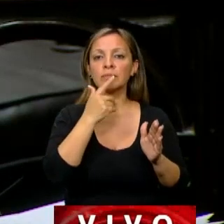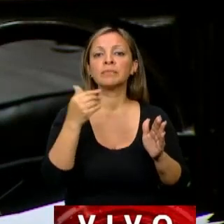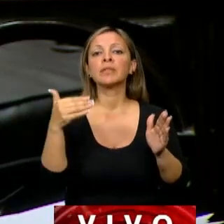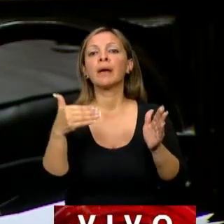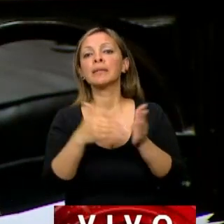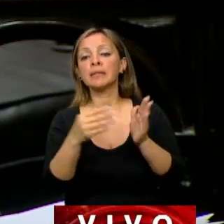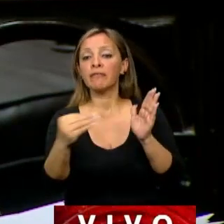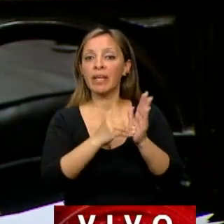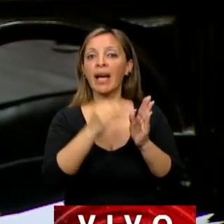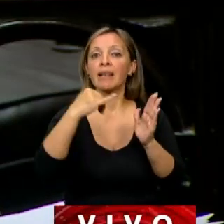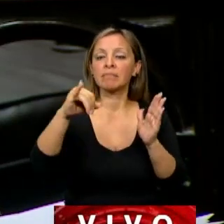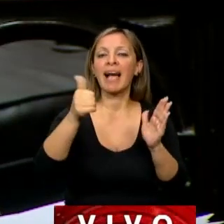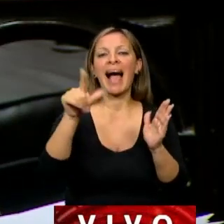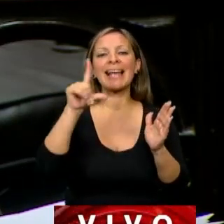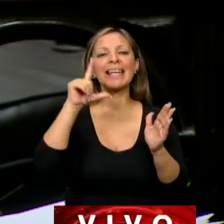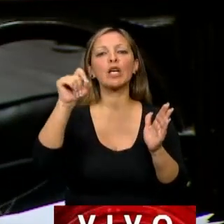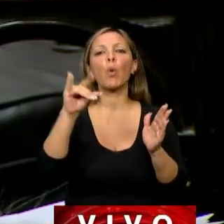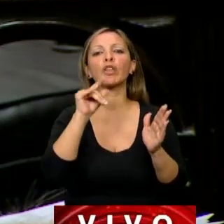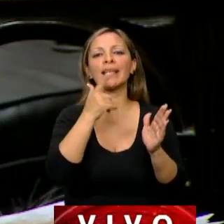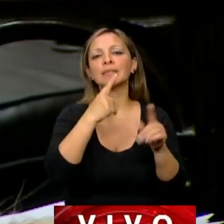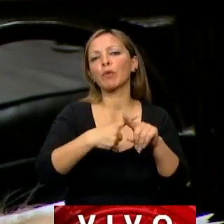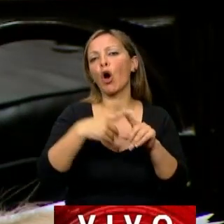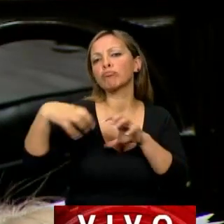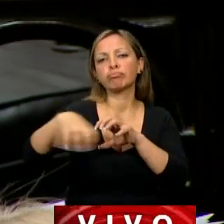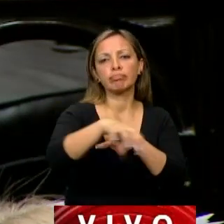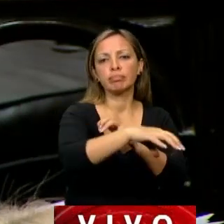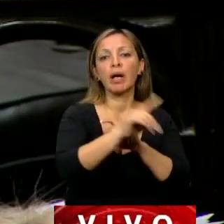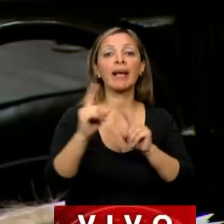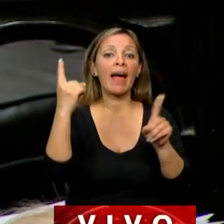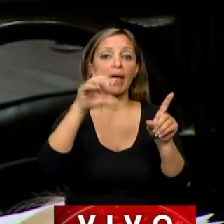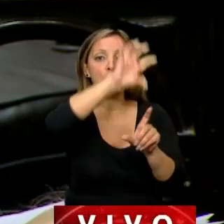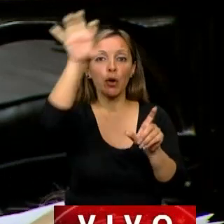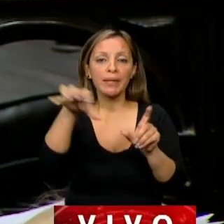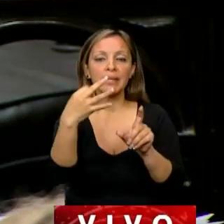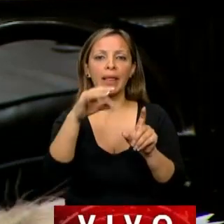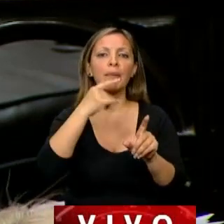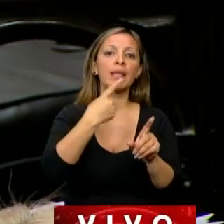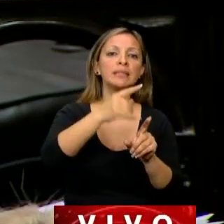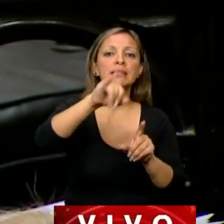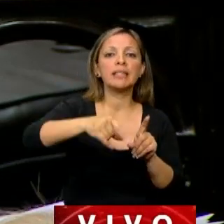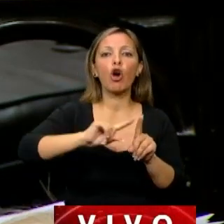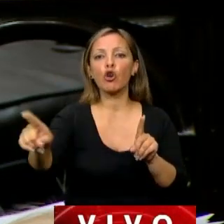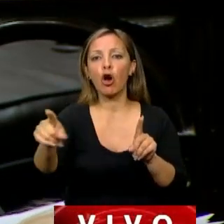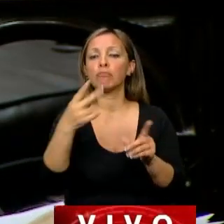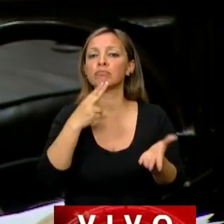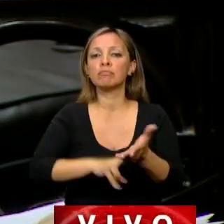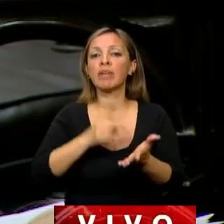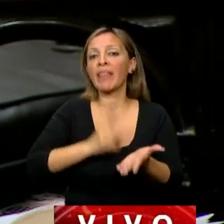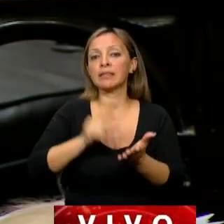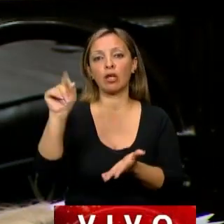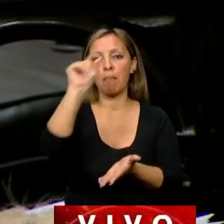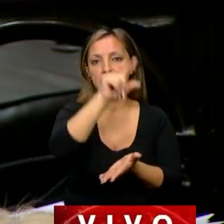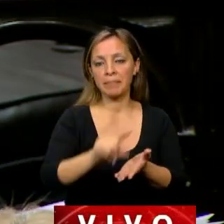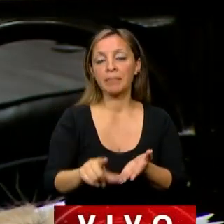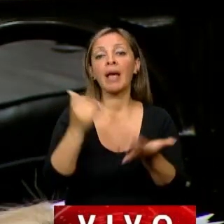rubros y cada provincia podrá elegir se utiliza esa posibilidad para subir los impuestos o no cabe indicar